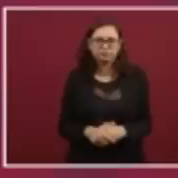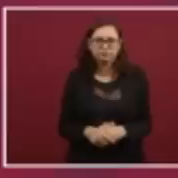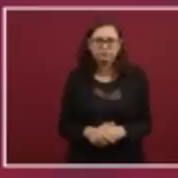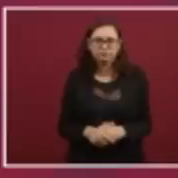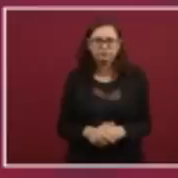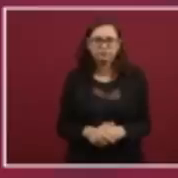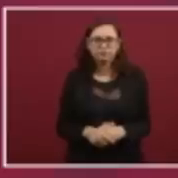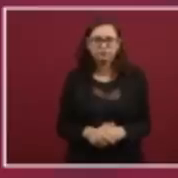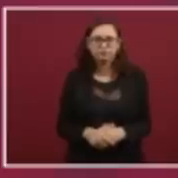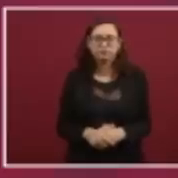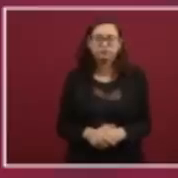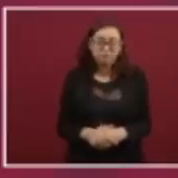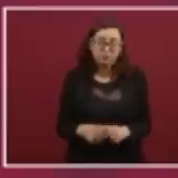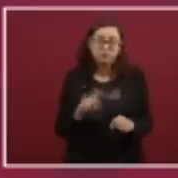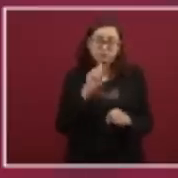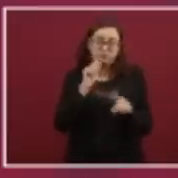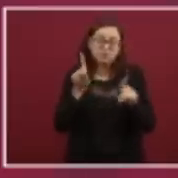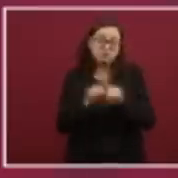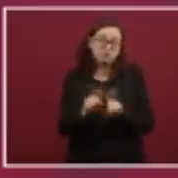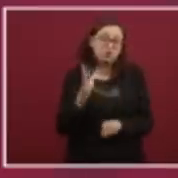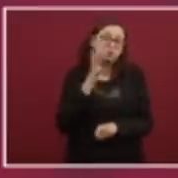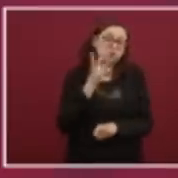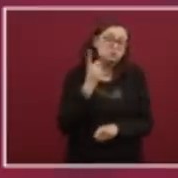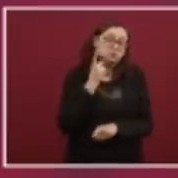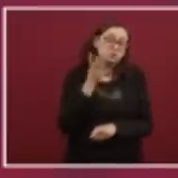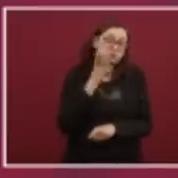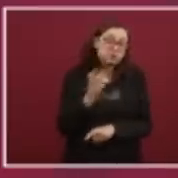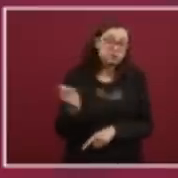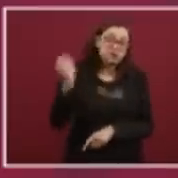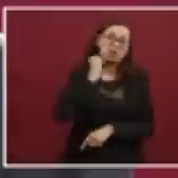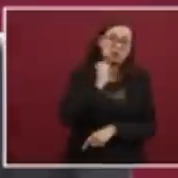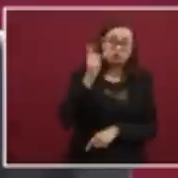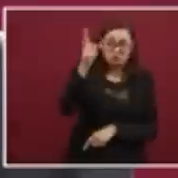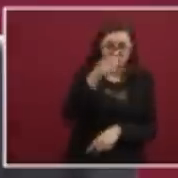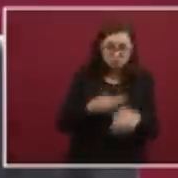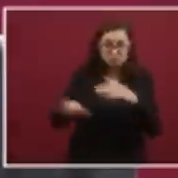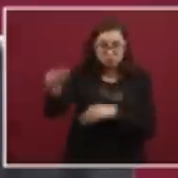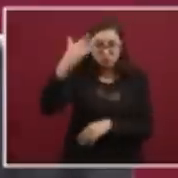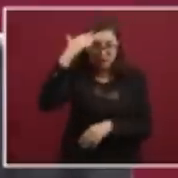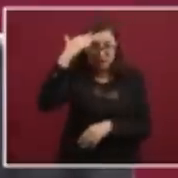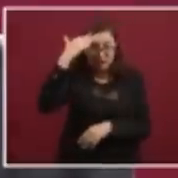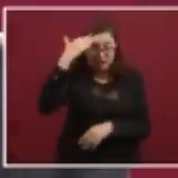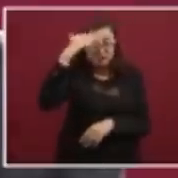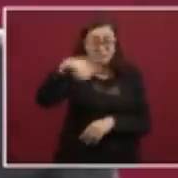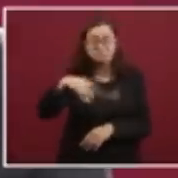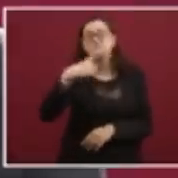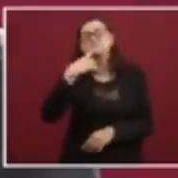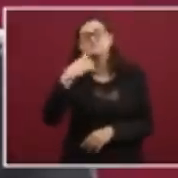poder legislativo y se presentaron porque